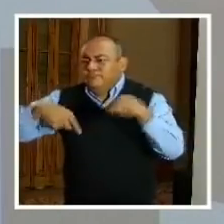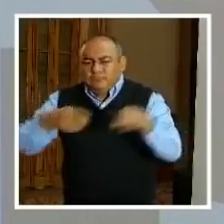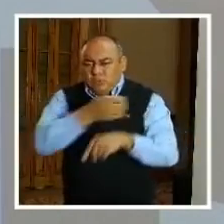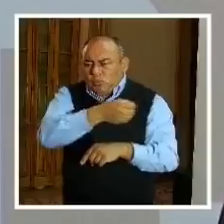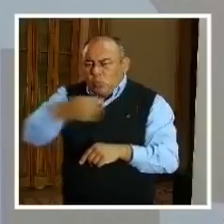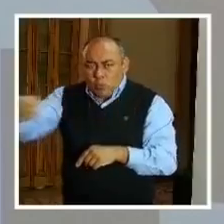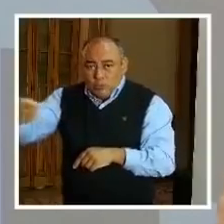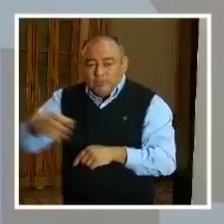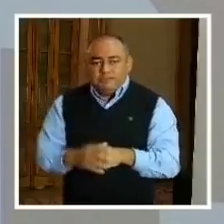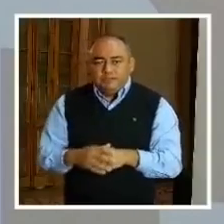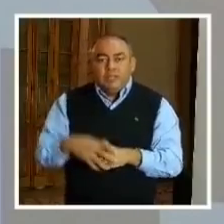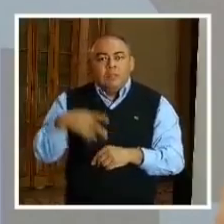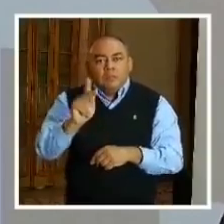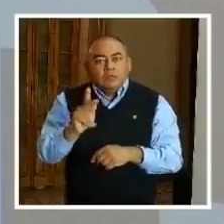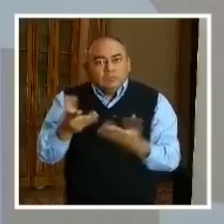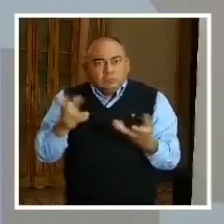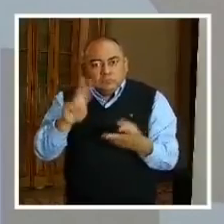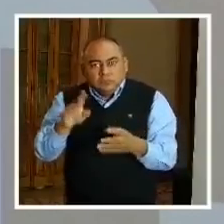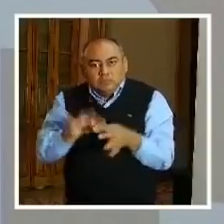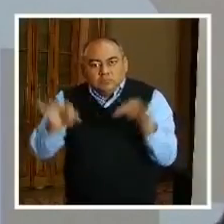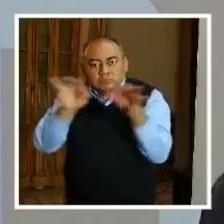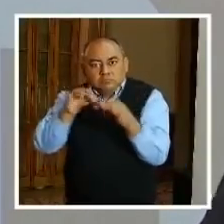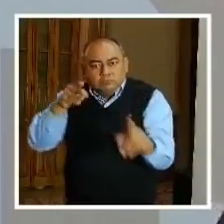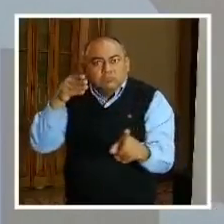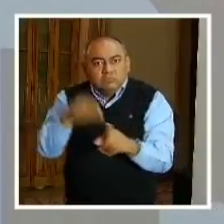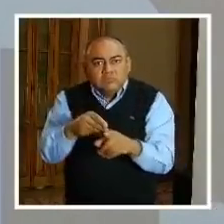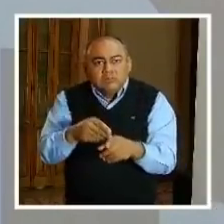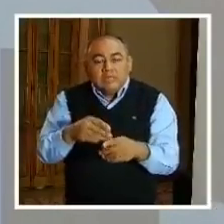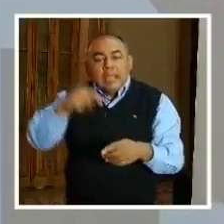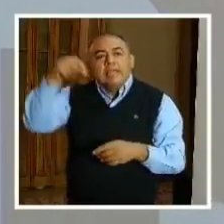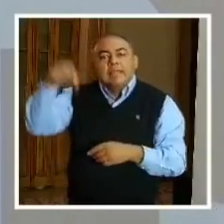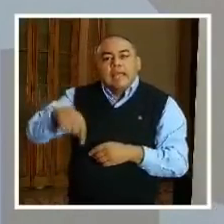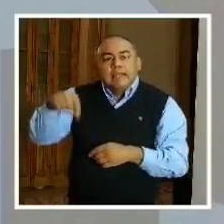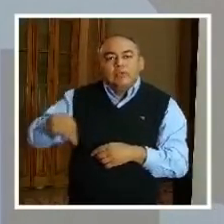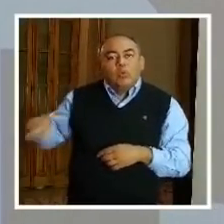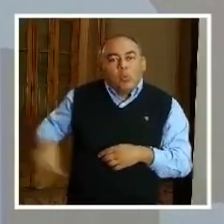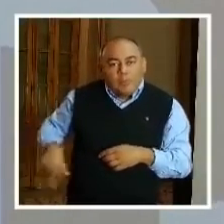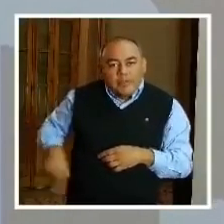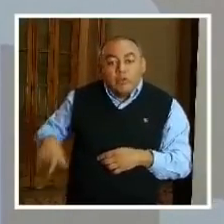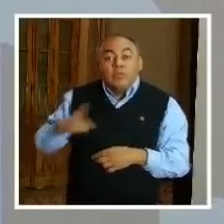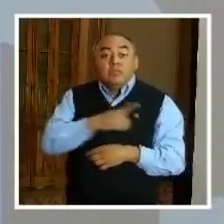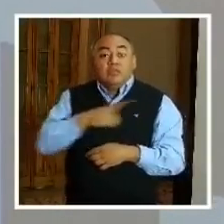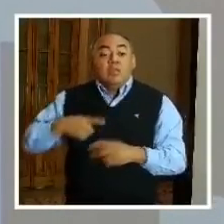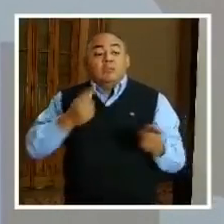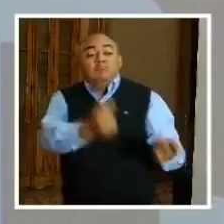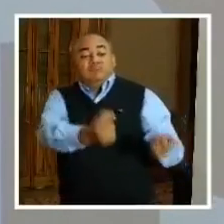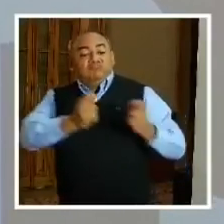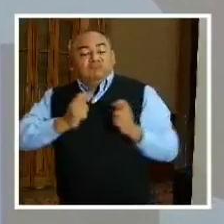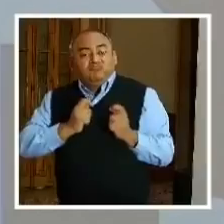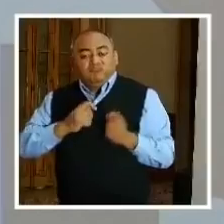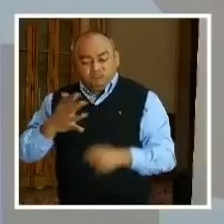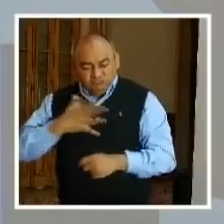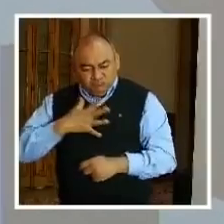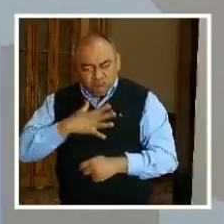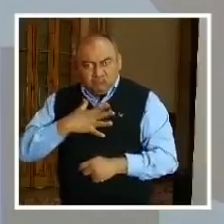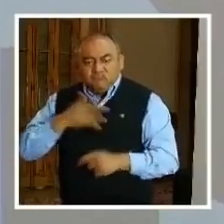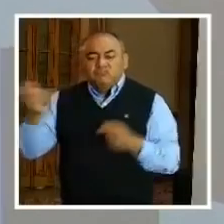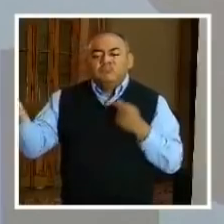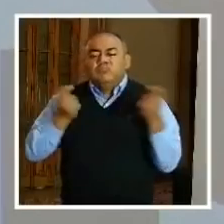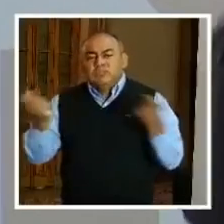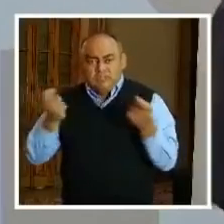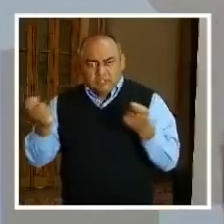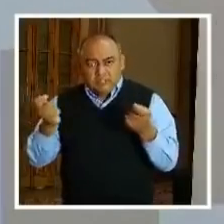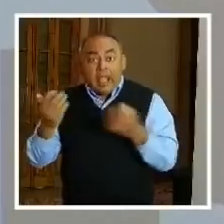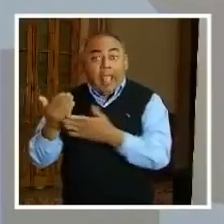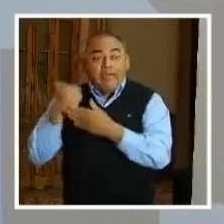el Estado vuelva a tener la rectoría de las rutas que estaban en manos de privados. Es un